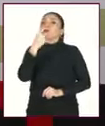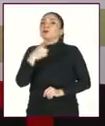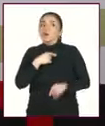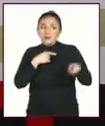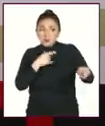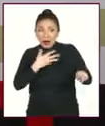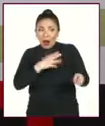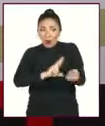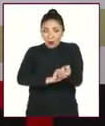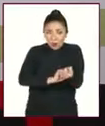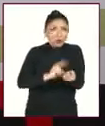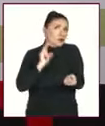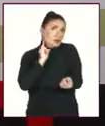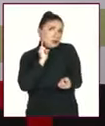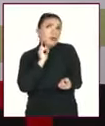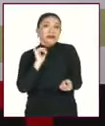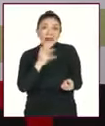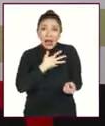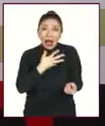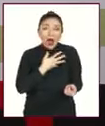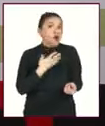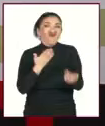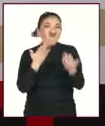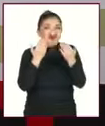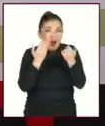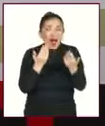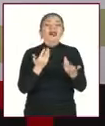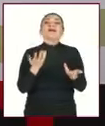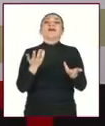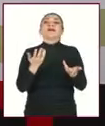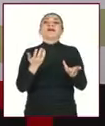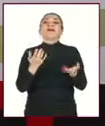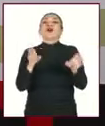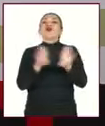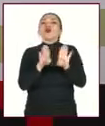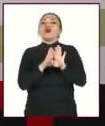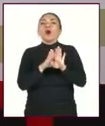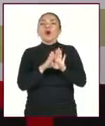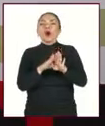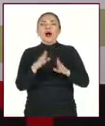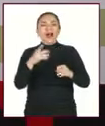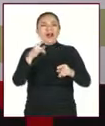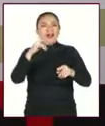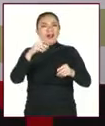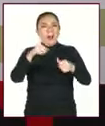tiene pulso, si no tiene pulso, coloca los parches, o sea,